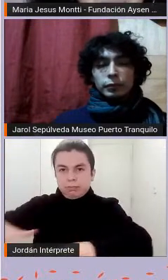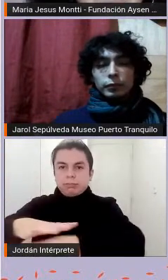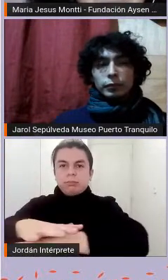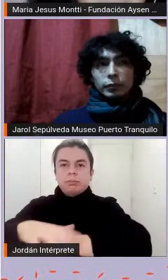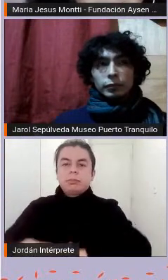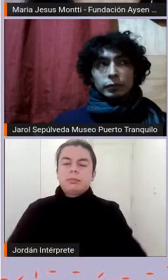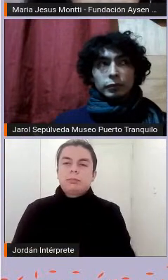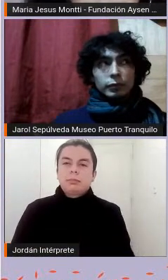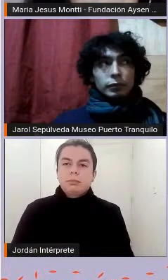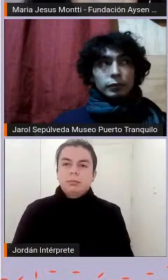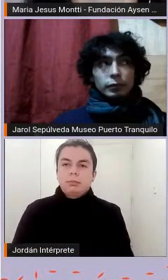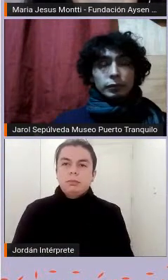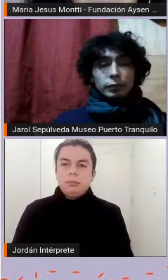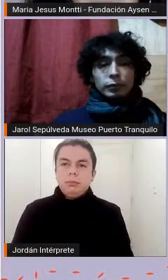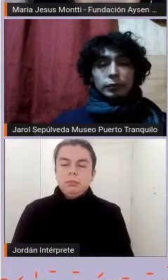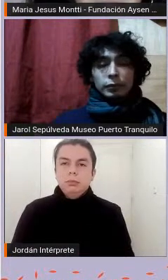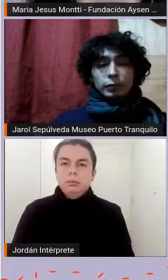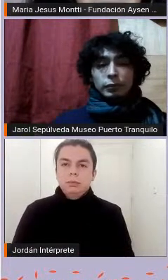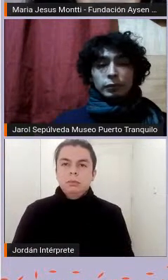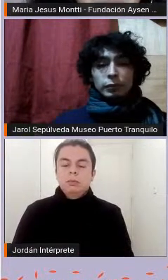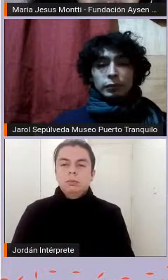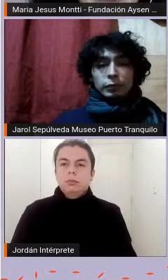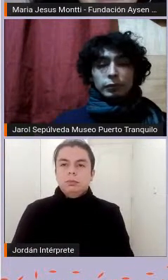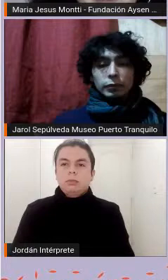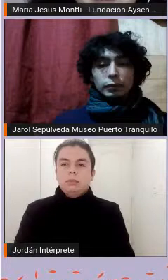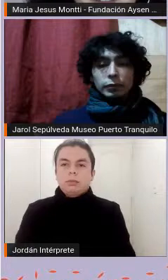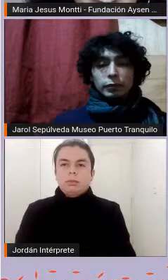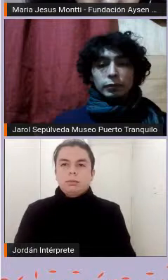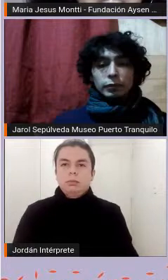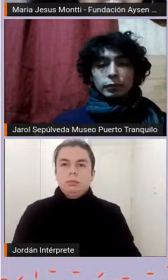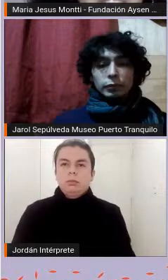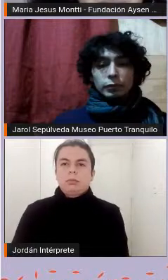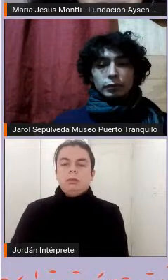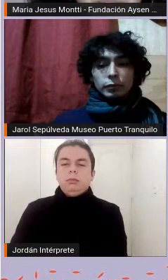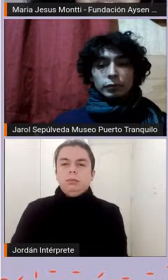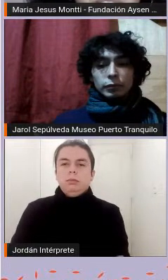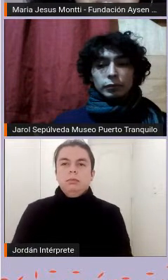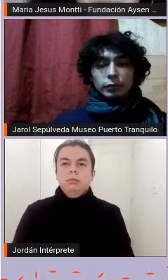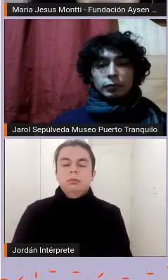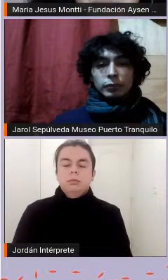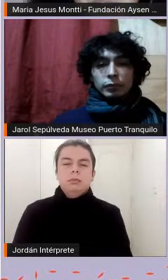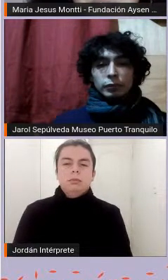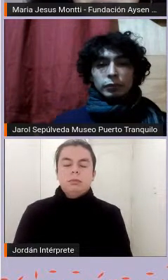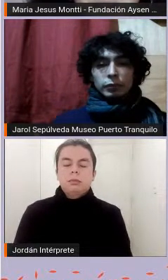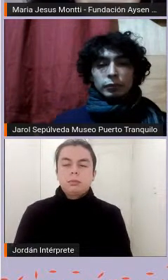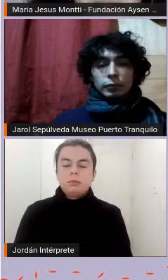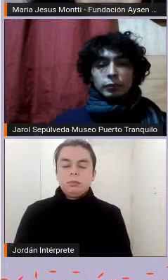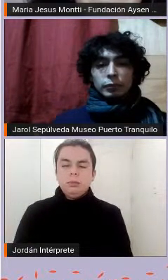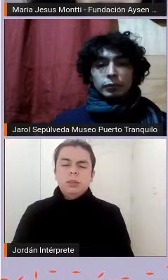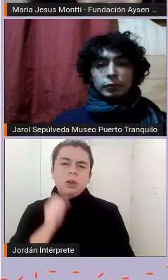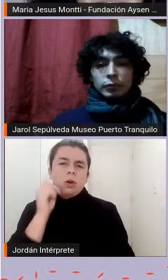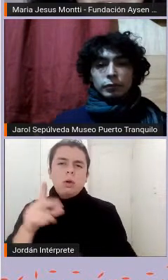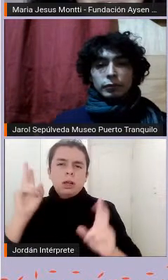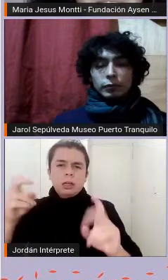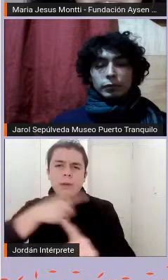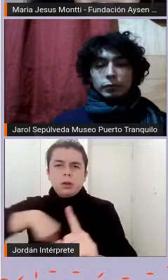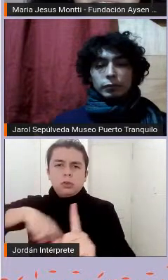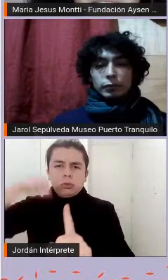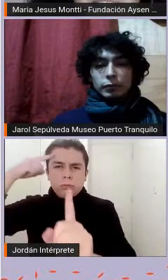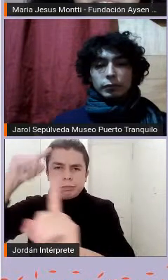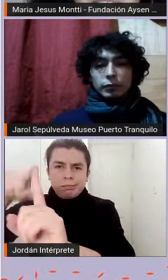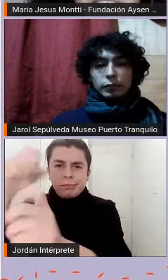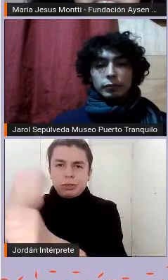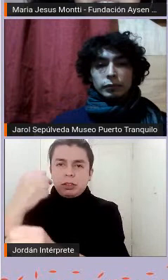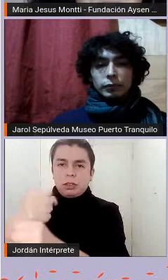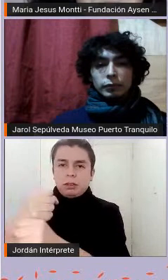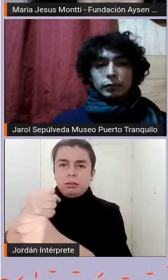Para contextualizarlos y que puedan entender un poco en lo que trabajamos, nuestro objetivo principal